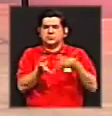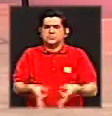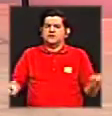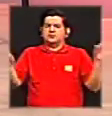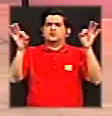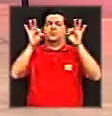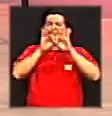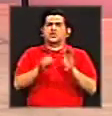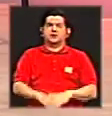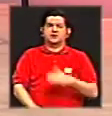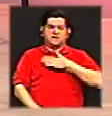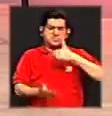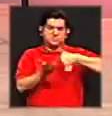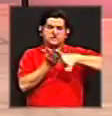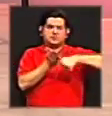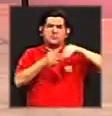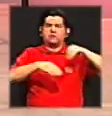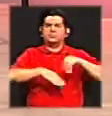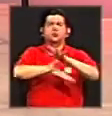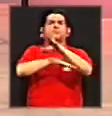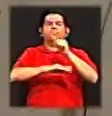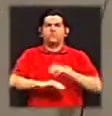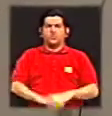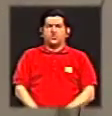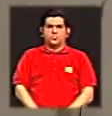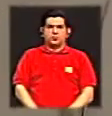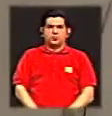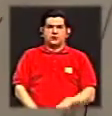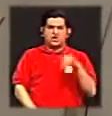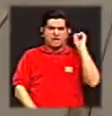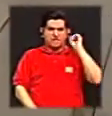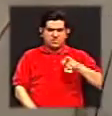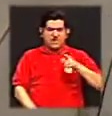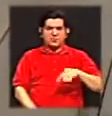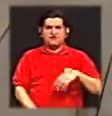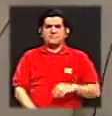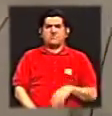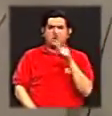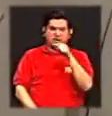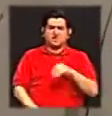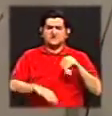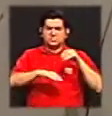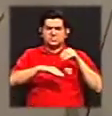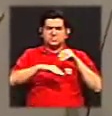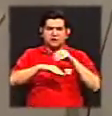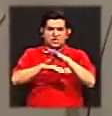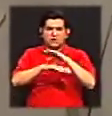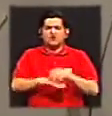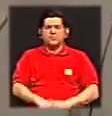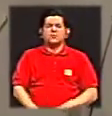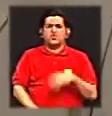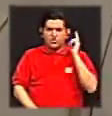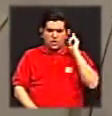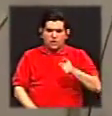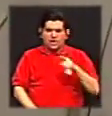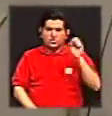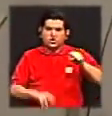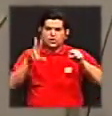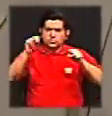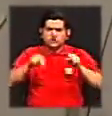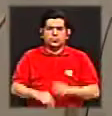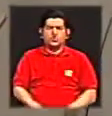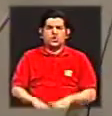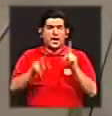importantes, a si mi voto influye, a si debe ser obligatorio o no. ¿Qué impacto tiene eso dentro del grupo de